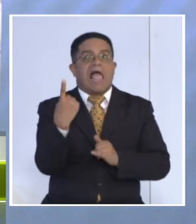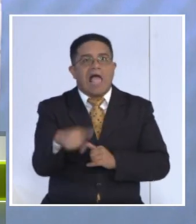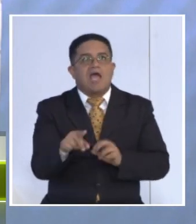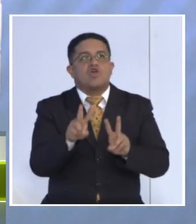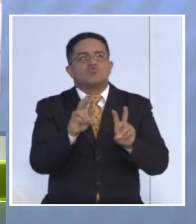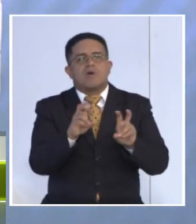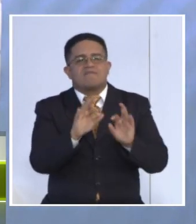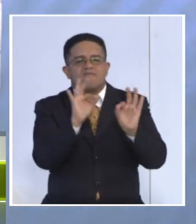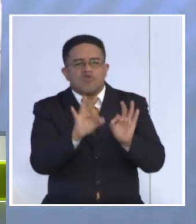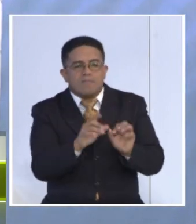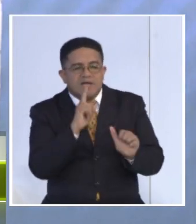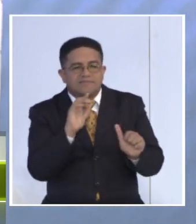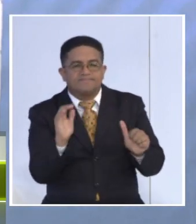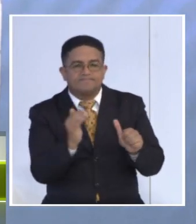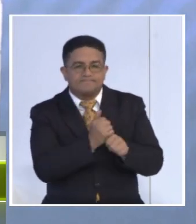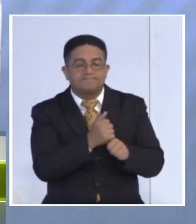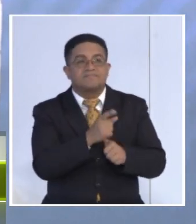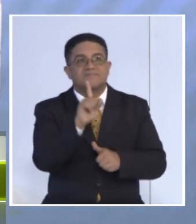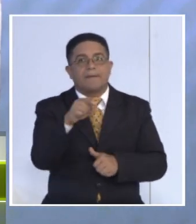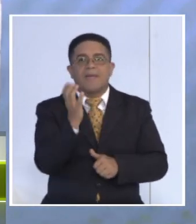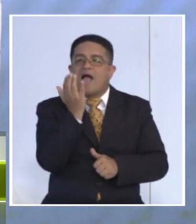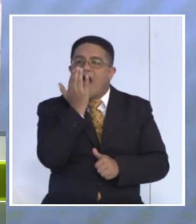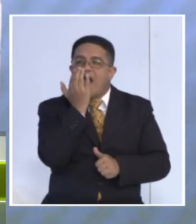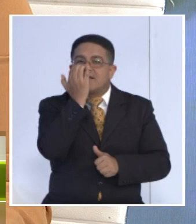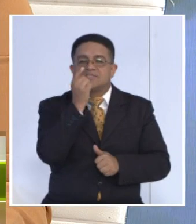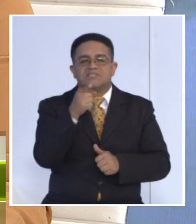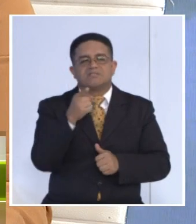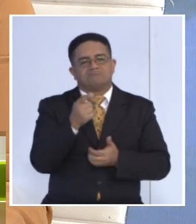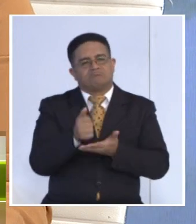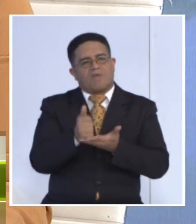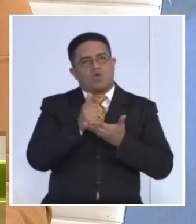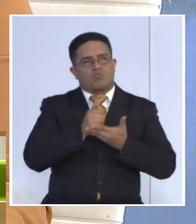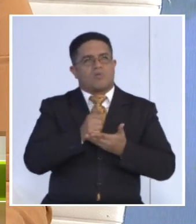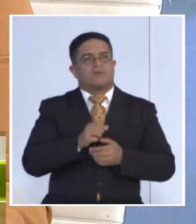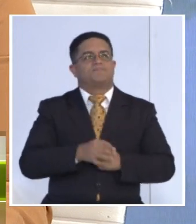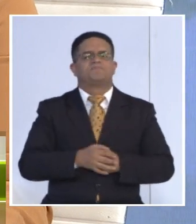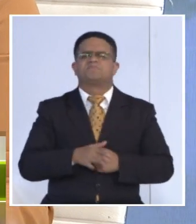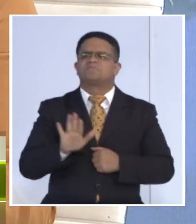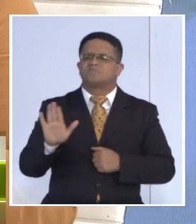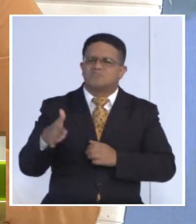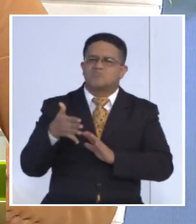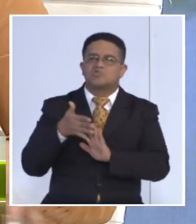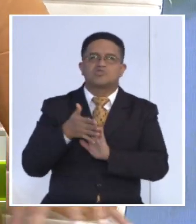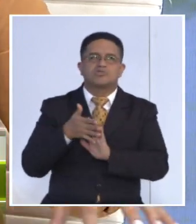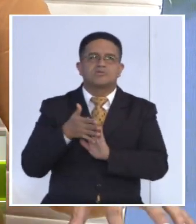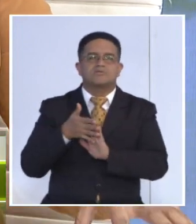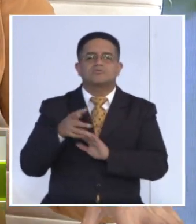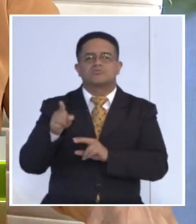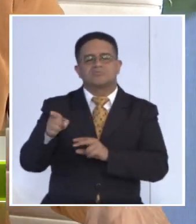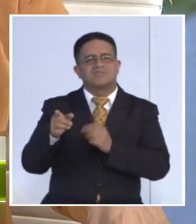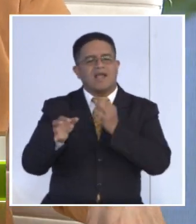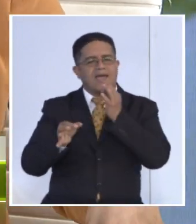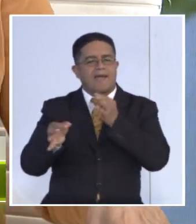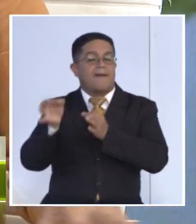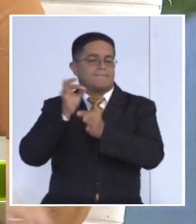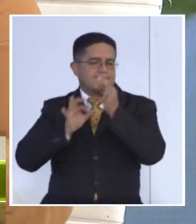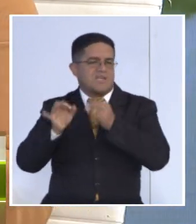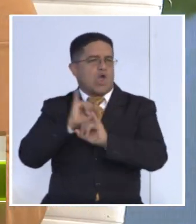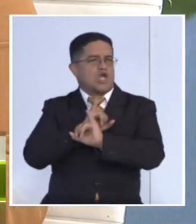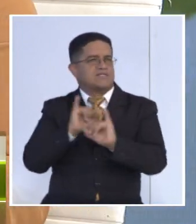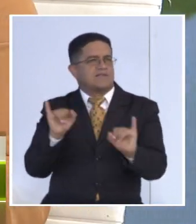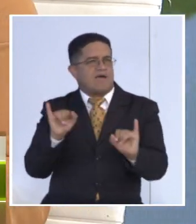nuevas formas de administrarlo, inclusive inhalados directos a la vía respiratoria. Doctora, con respecto a eso, ya nos explica su origen